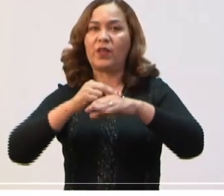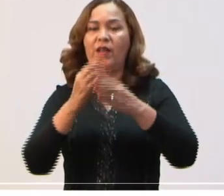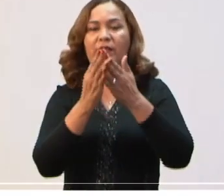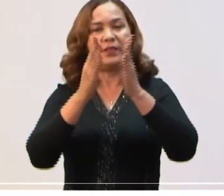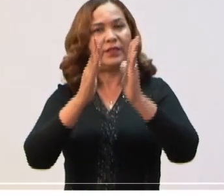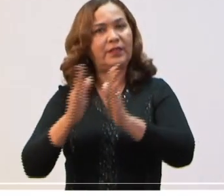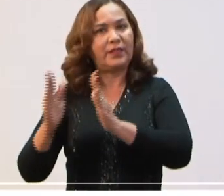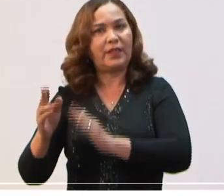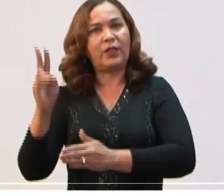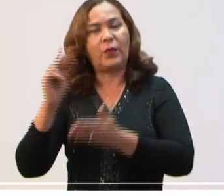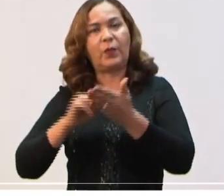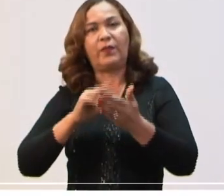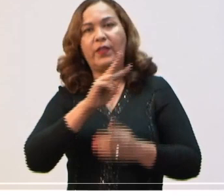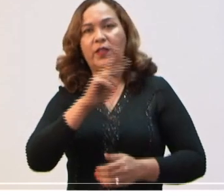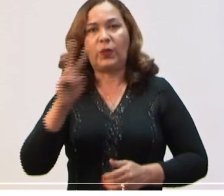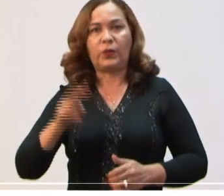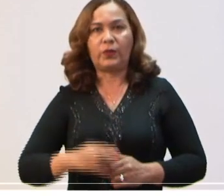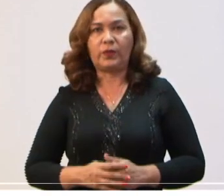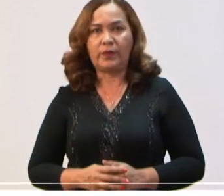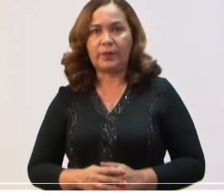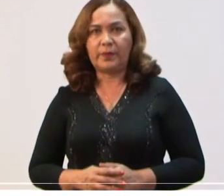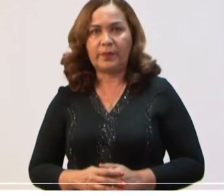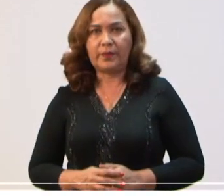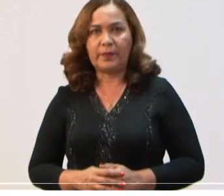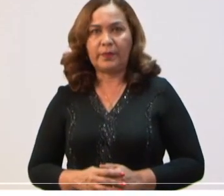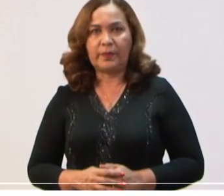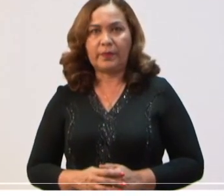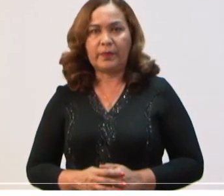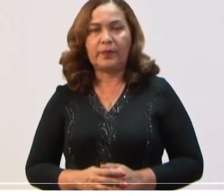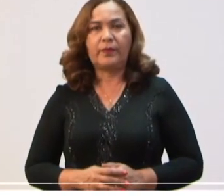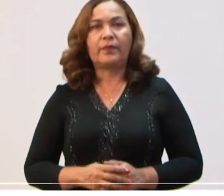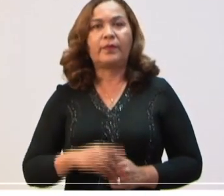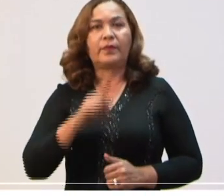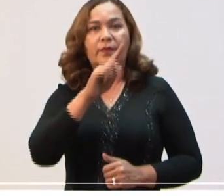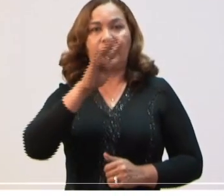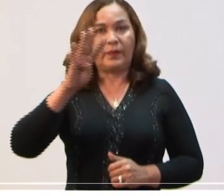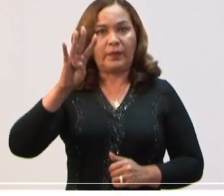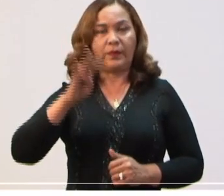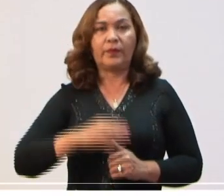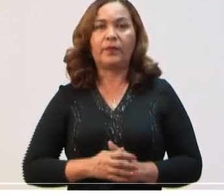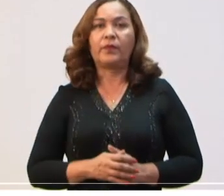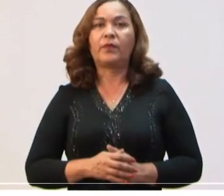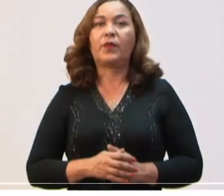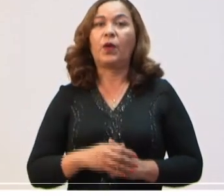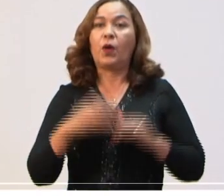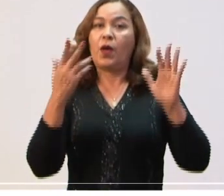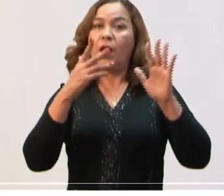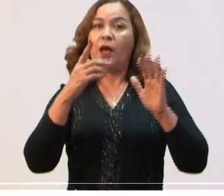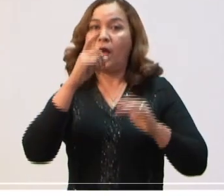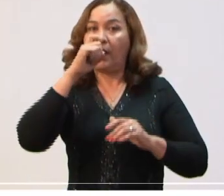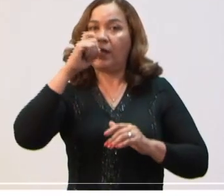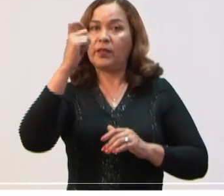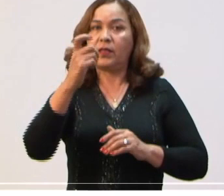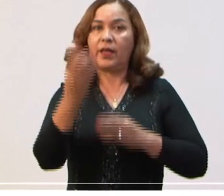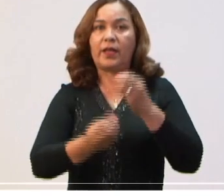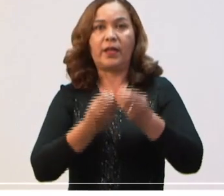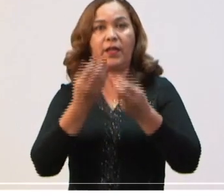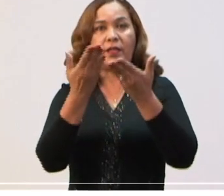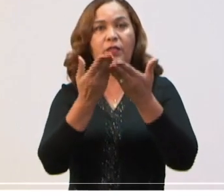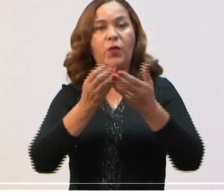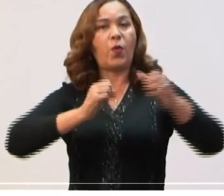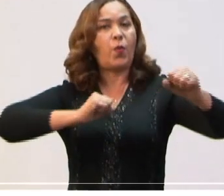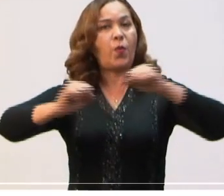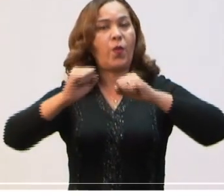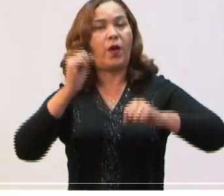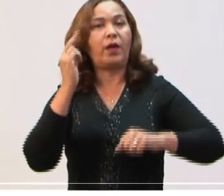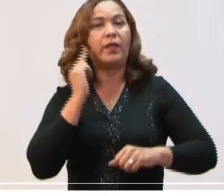estudiantiles 2022 día 14 octavo aniversario de la creación